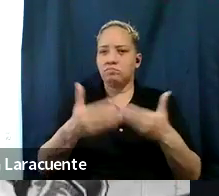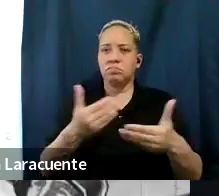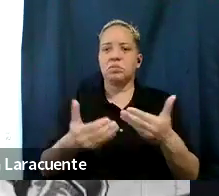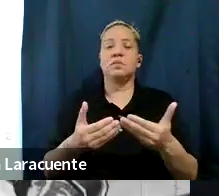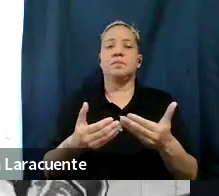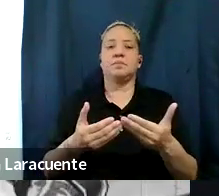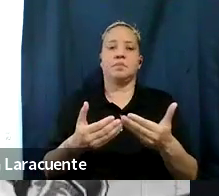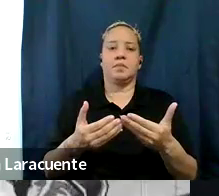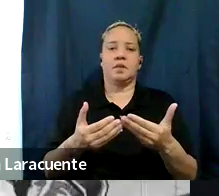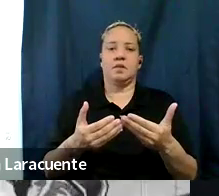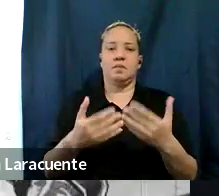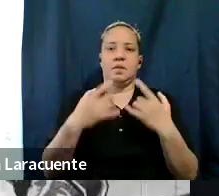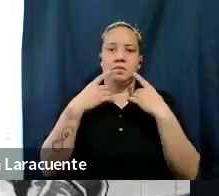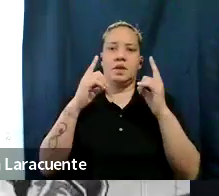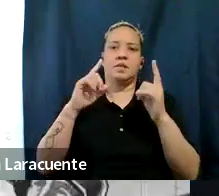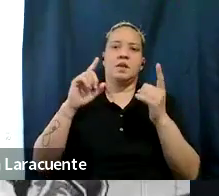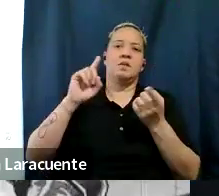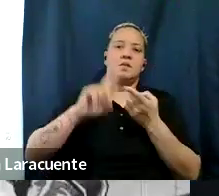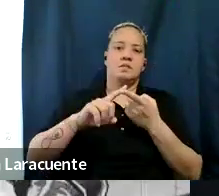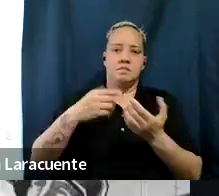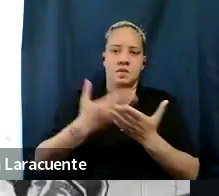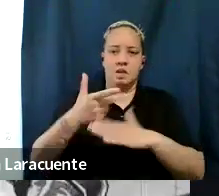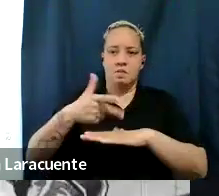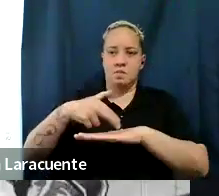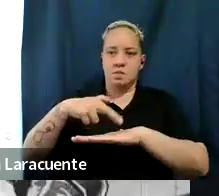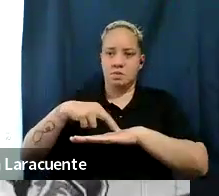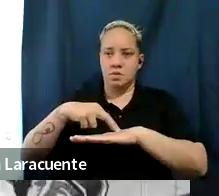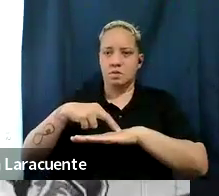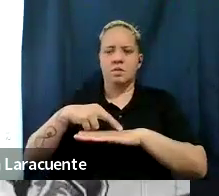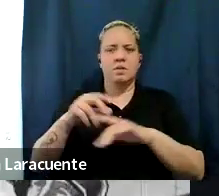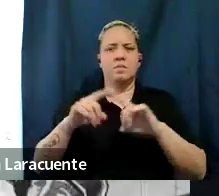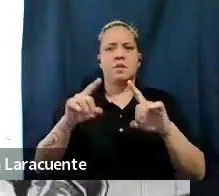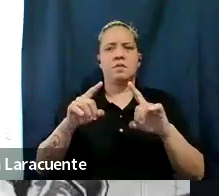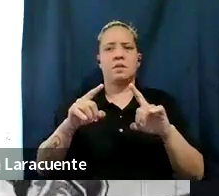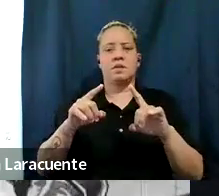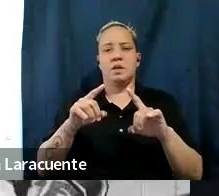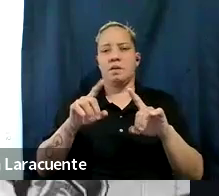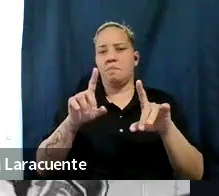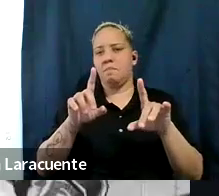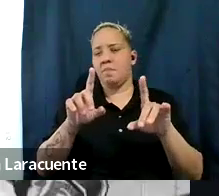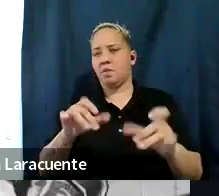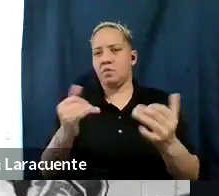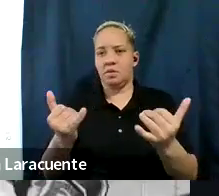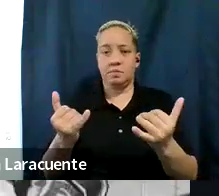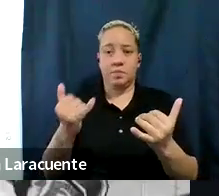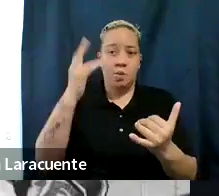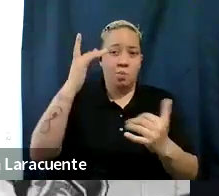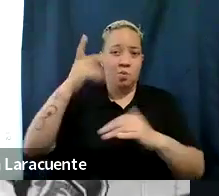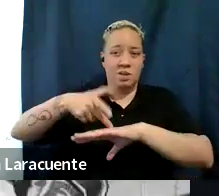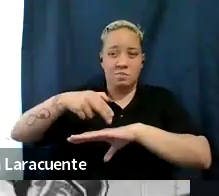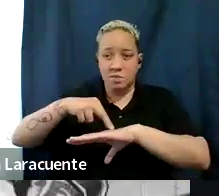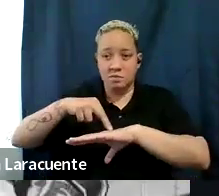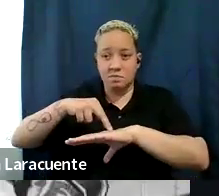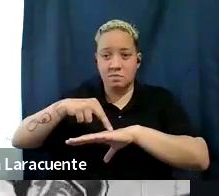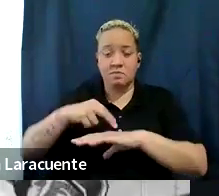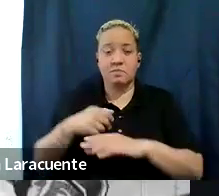que librar hasta llegar a Puerto Rico. Pero la pregunta del millón sería ahora mismo, ¿por qué Puerto Rico? Quiero